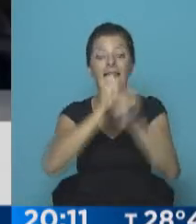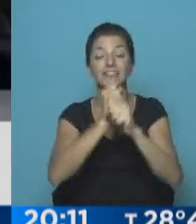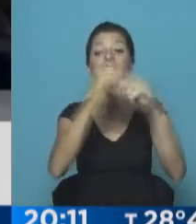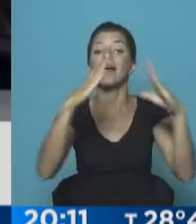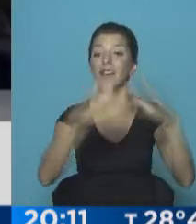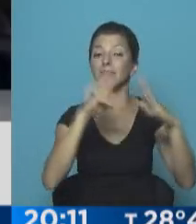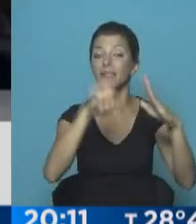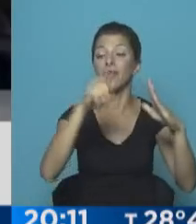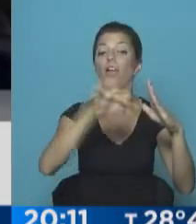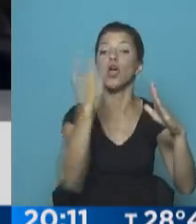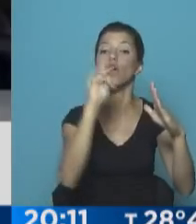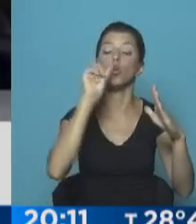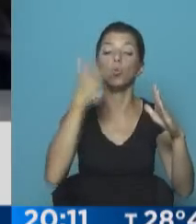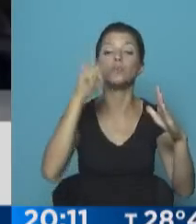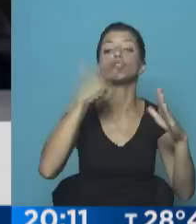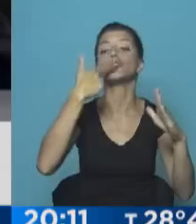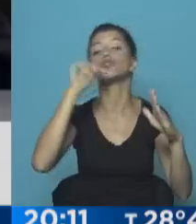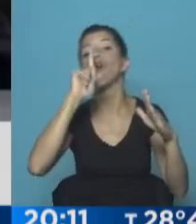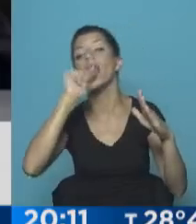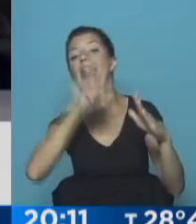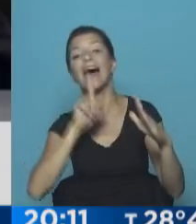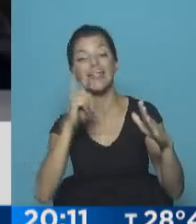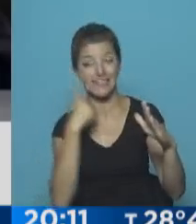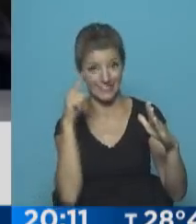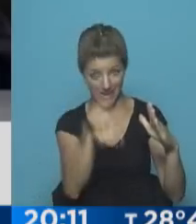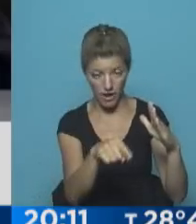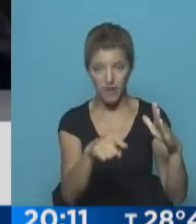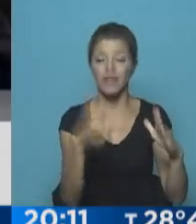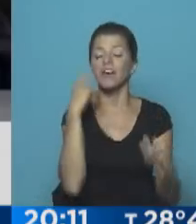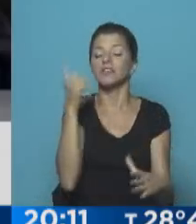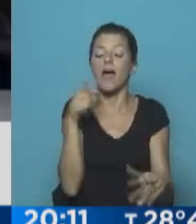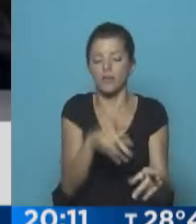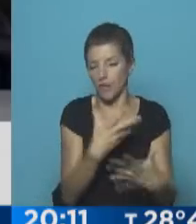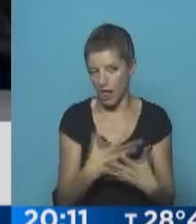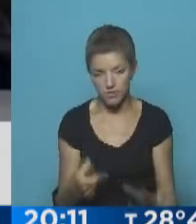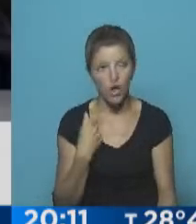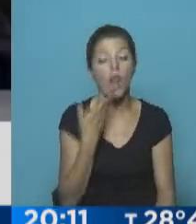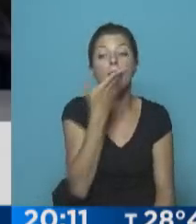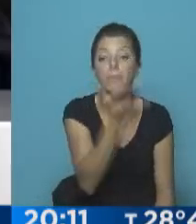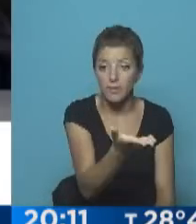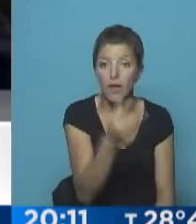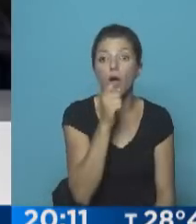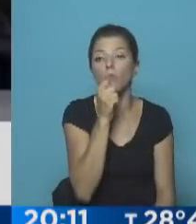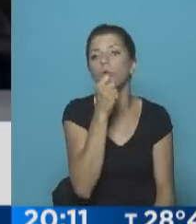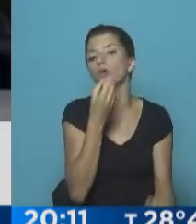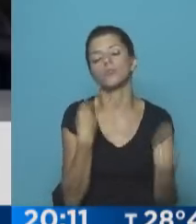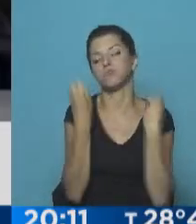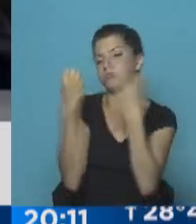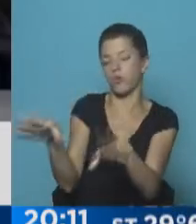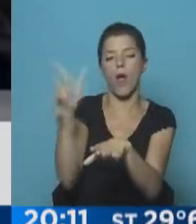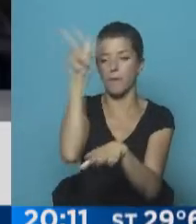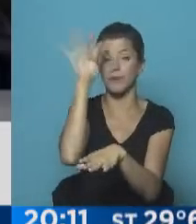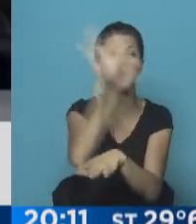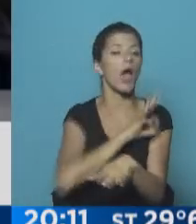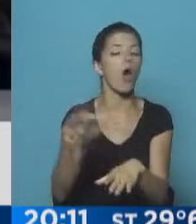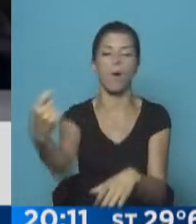casa de Luis María Sorati, a quien ya extenuado le dice, entregame o matame, pero dame agua.